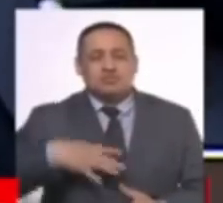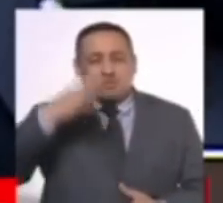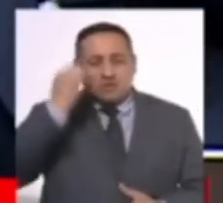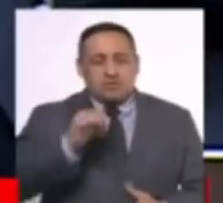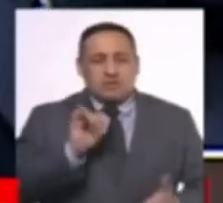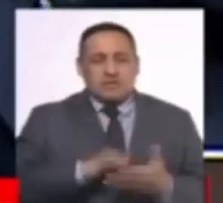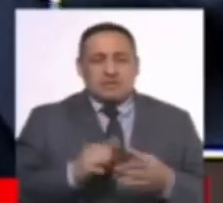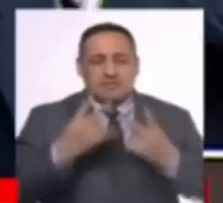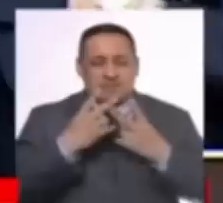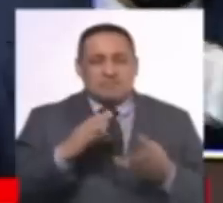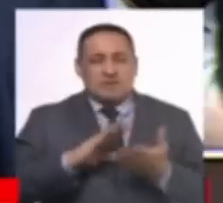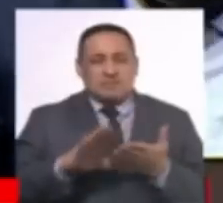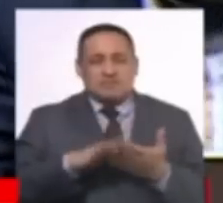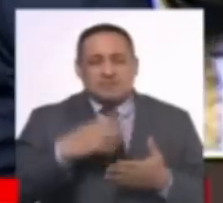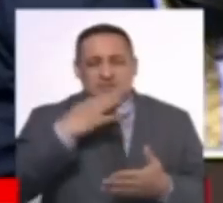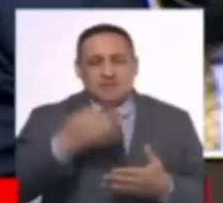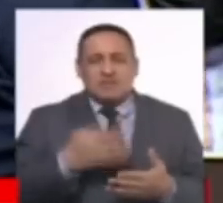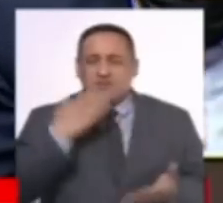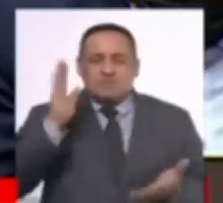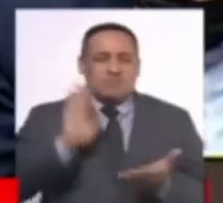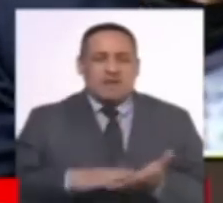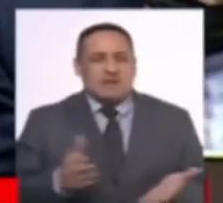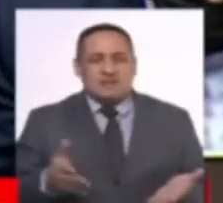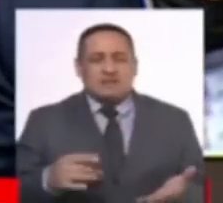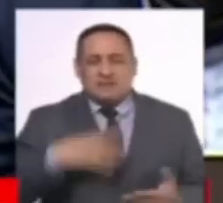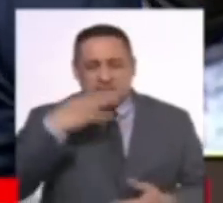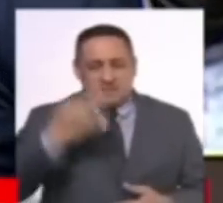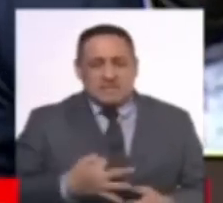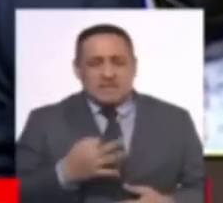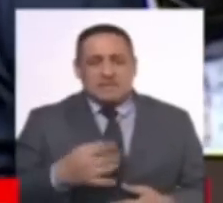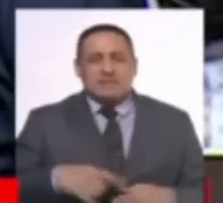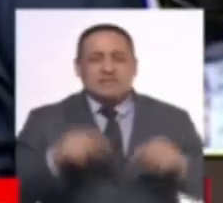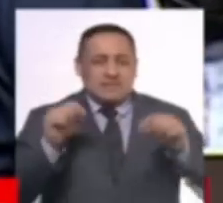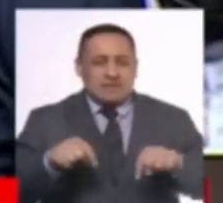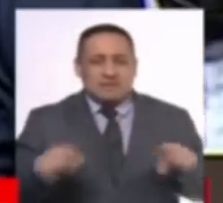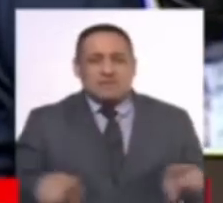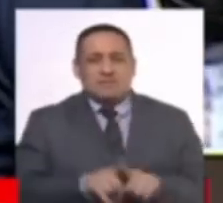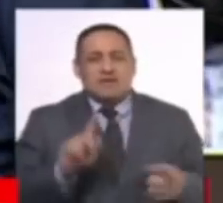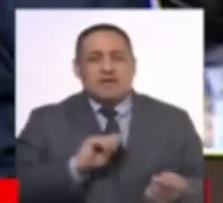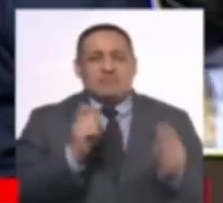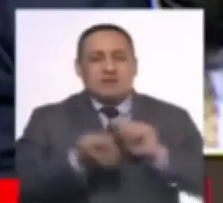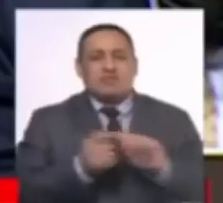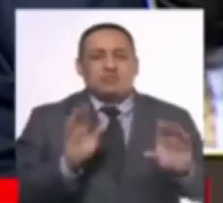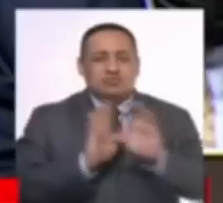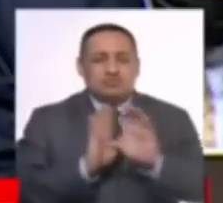bien que estos permisos realmente son inútiles. Yo pienso que en el fondo debería cambiarse la